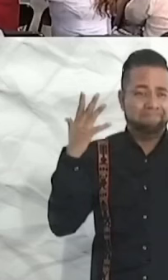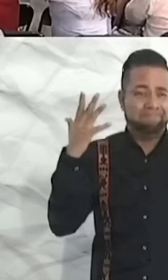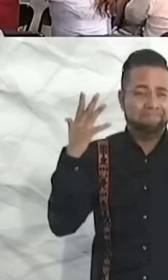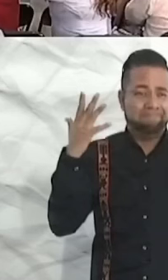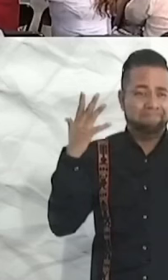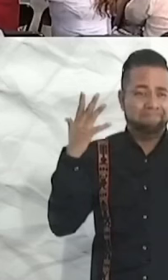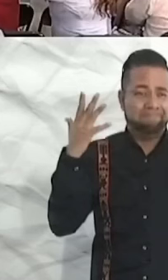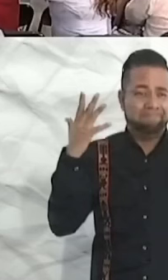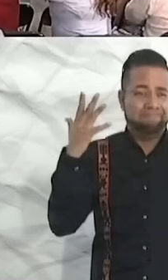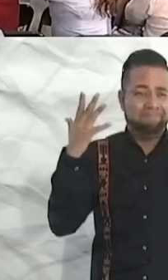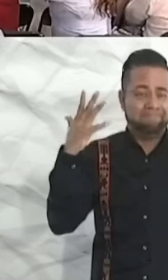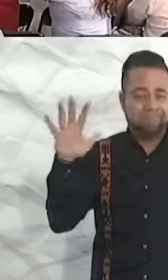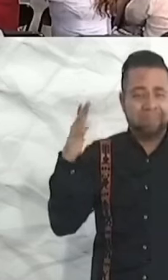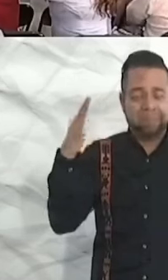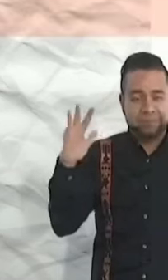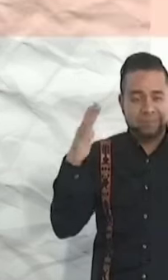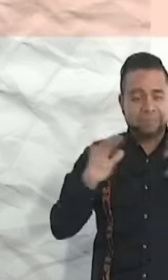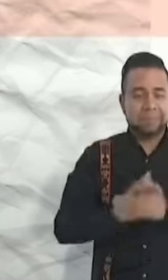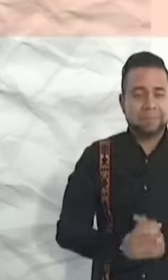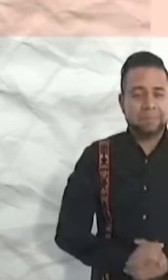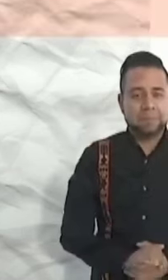somos mellizos separados al nacer.